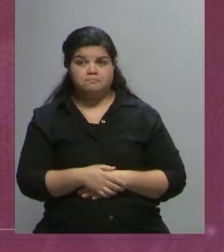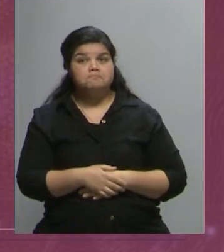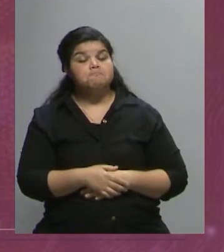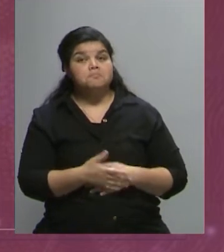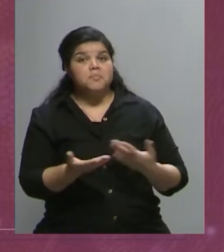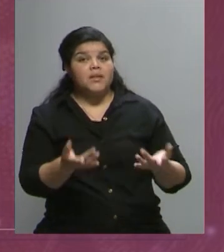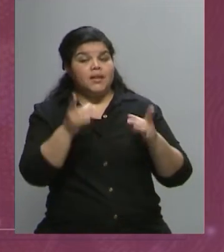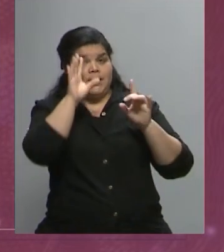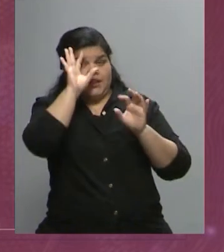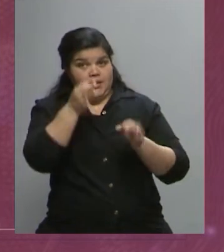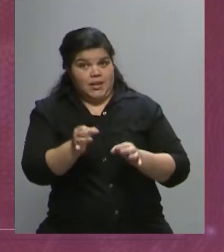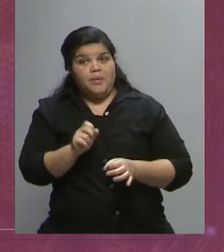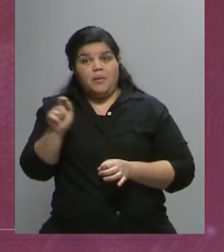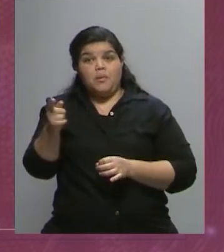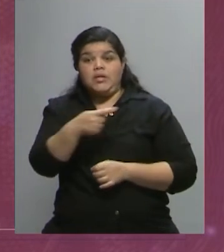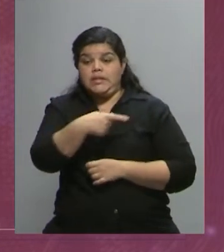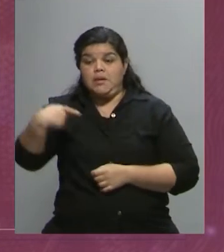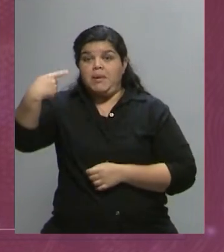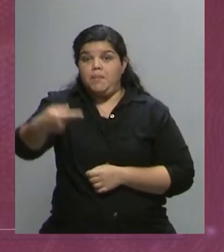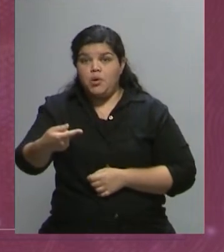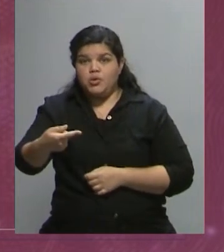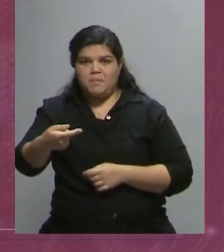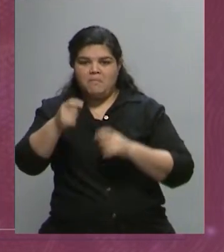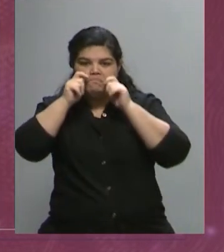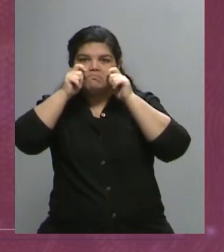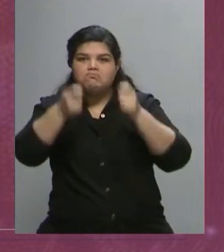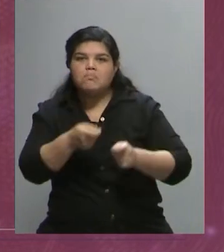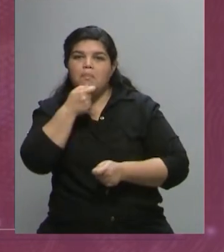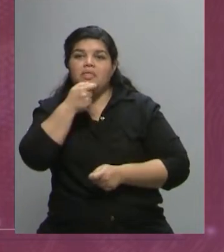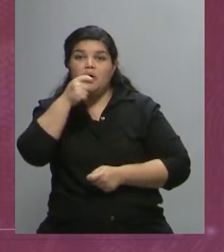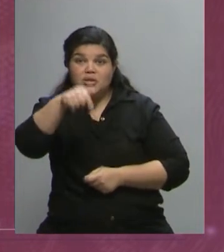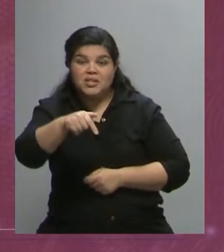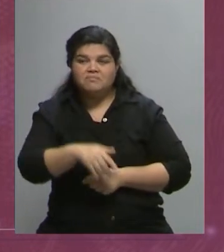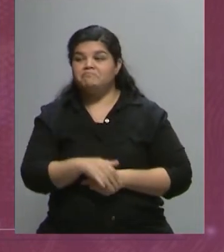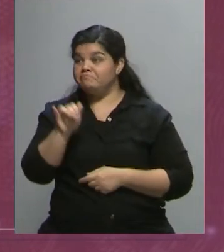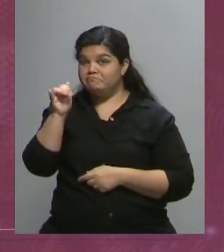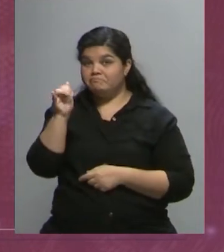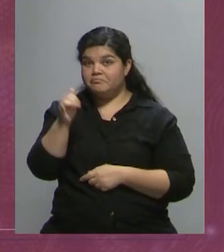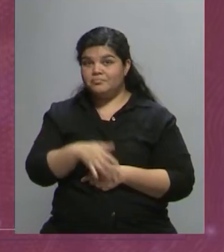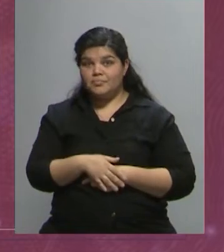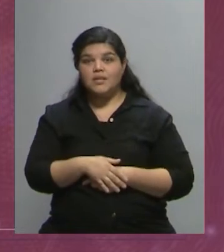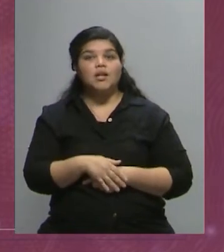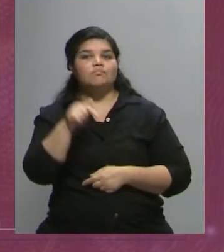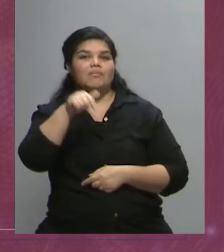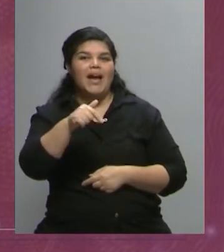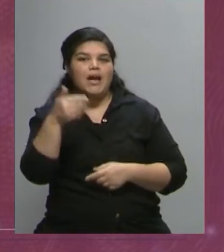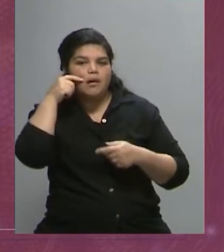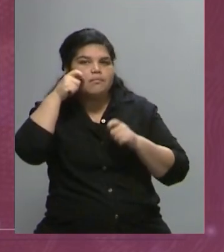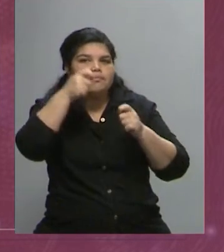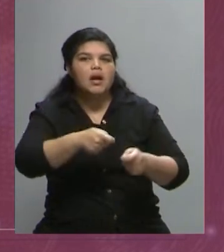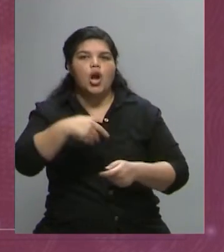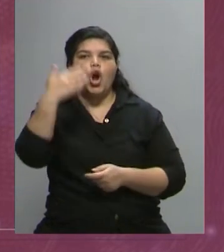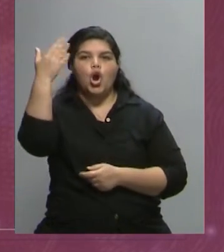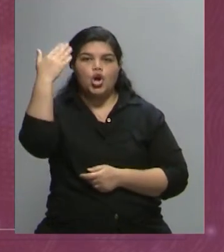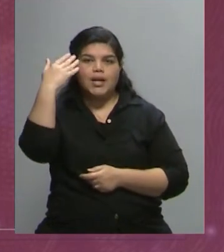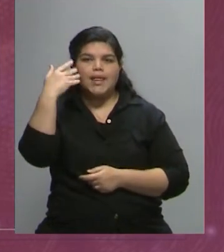sabemos que la semana que viene vas a estar acá con nosotros, en Mendoza. Así que en la jornada de Ciencias Económicas